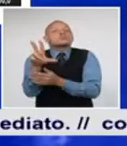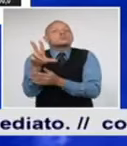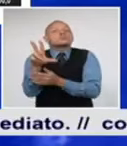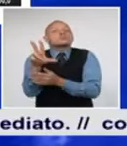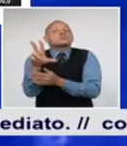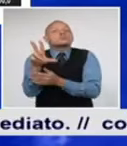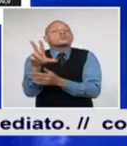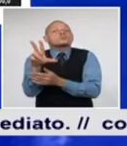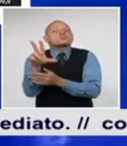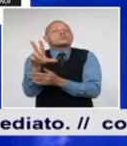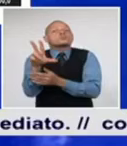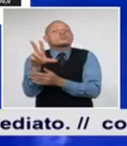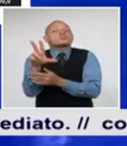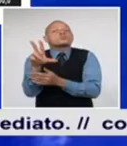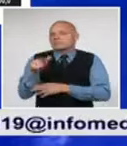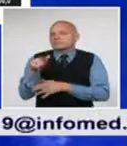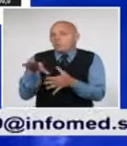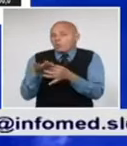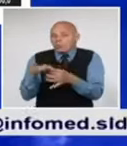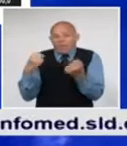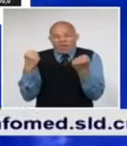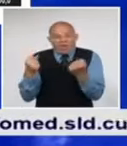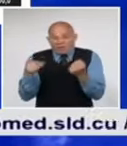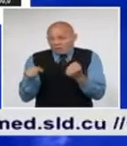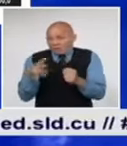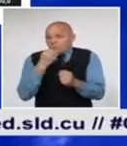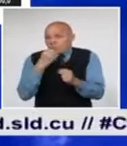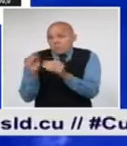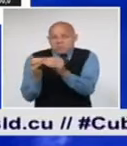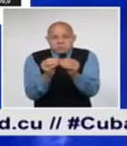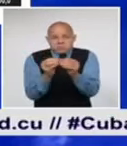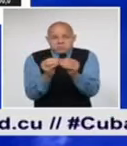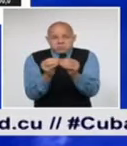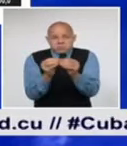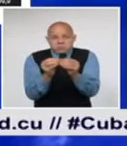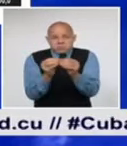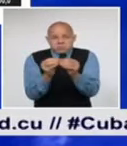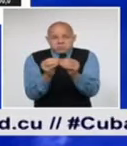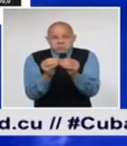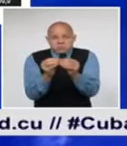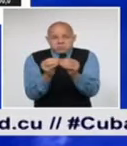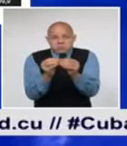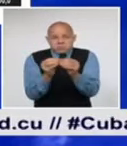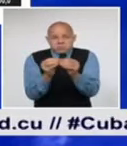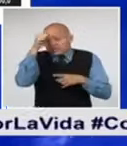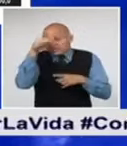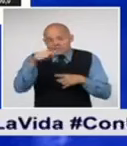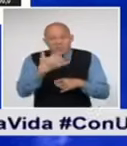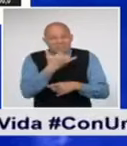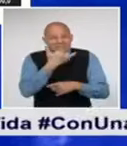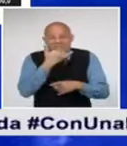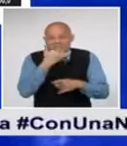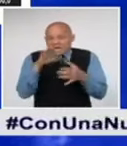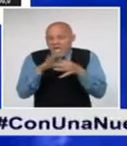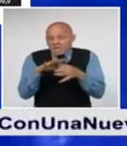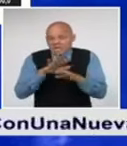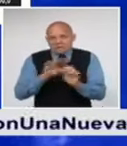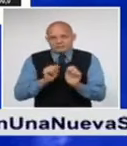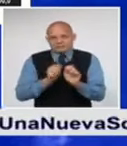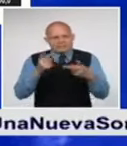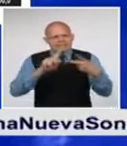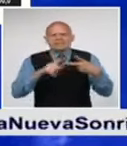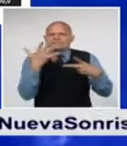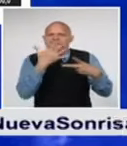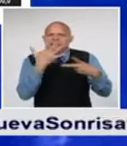este comportamiento, pero indiscutiblemente es un país que tiene una afectación muy importante. Brasil en segundo lugar,